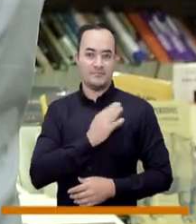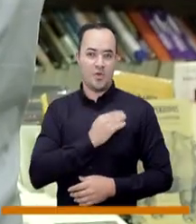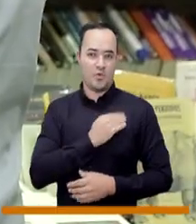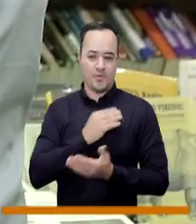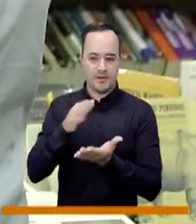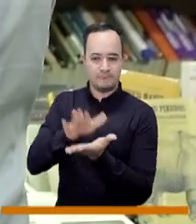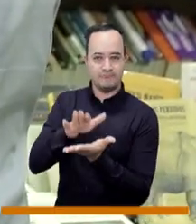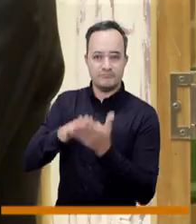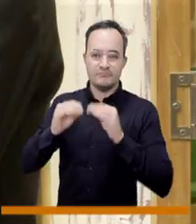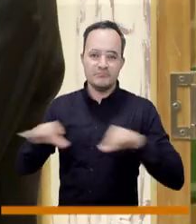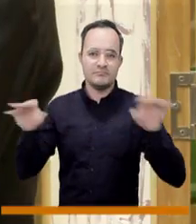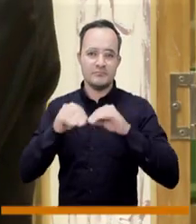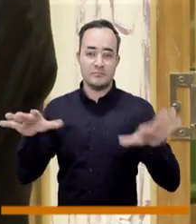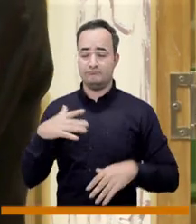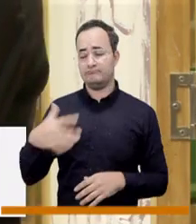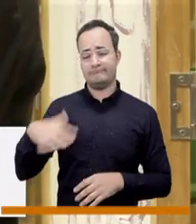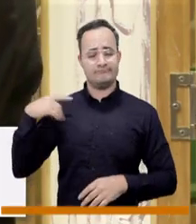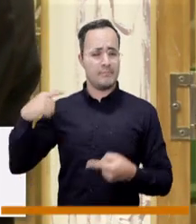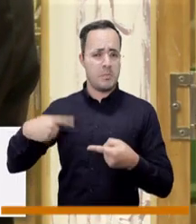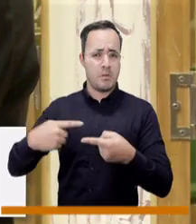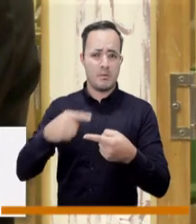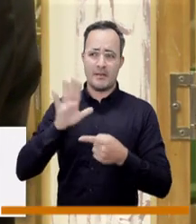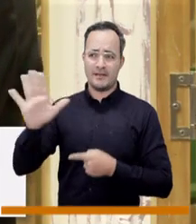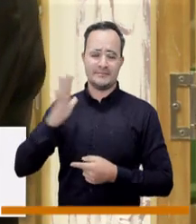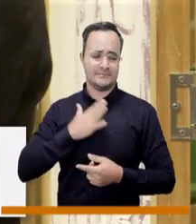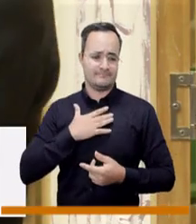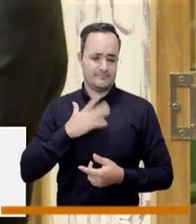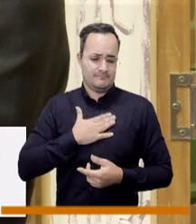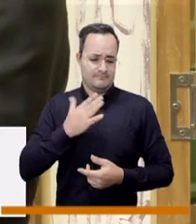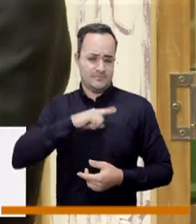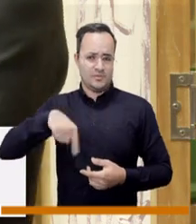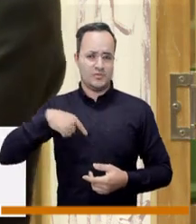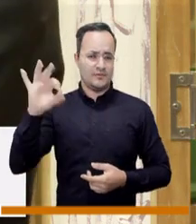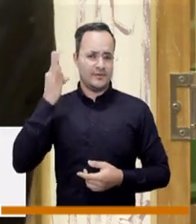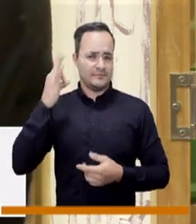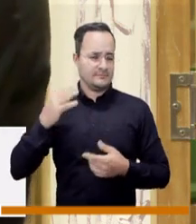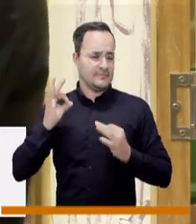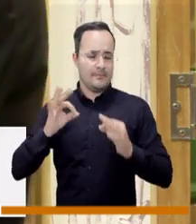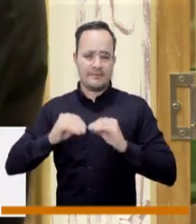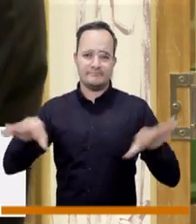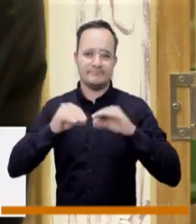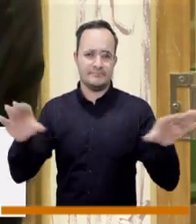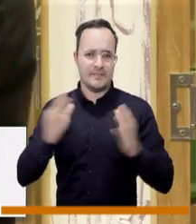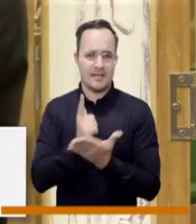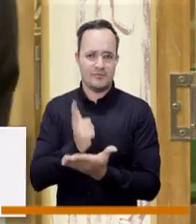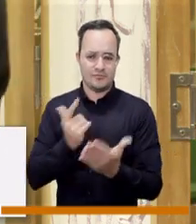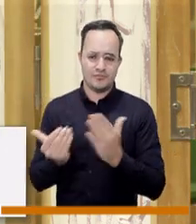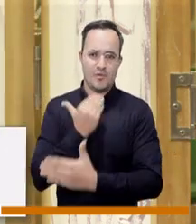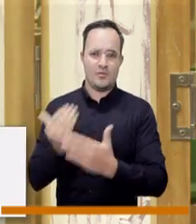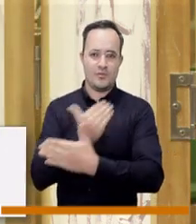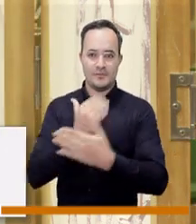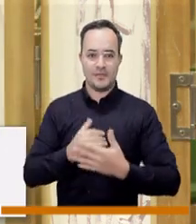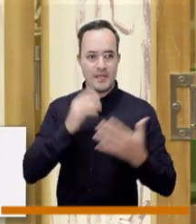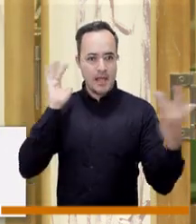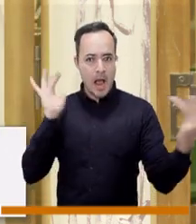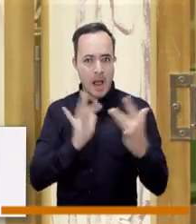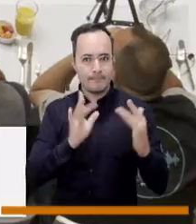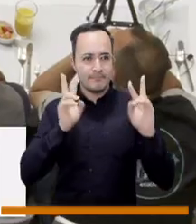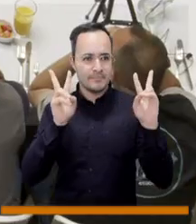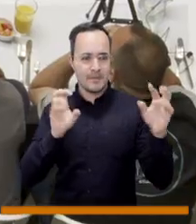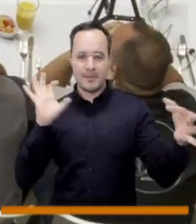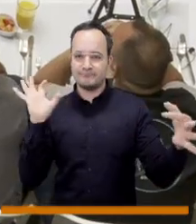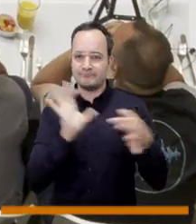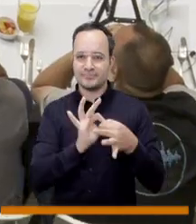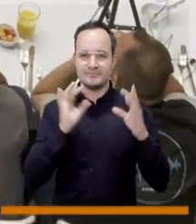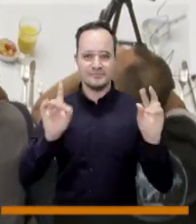novelas es un país que publica mucho libros y me encanta me gusta mucho que coincidamos